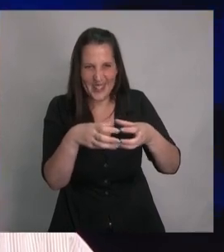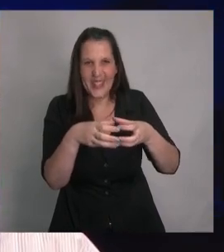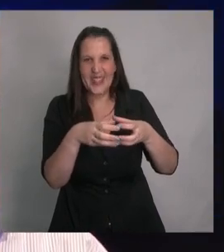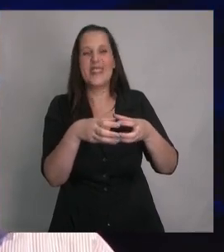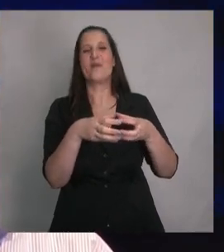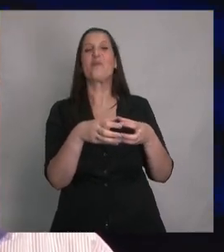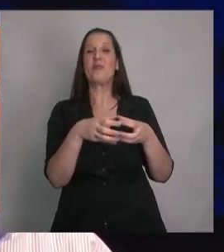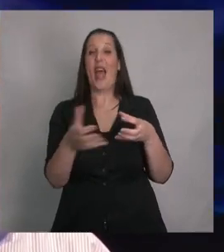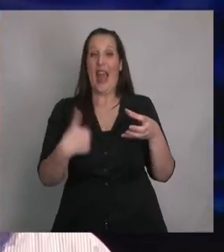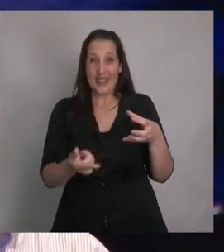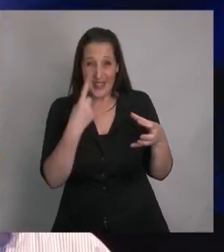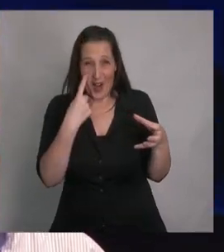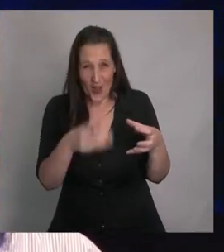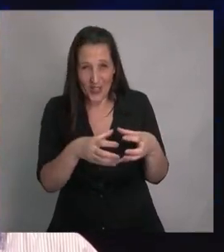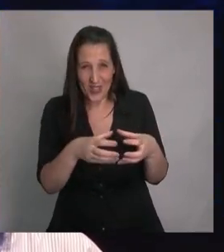mucho aguacate.